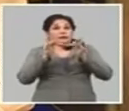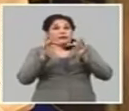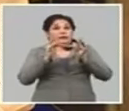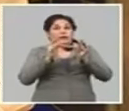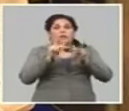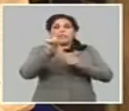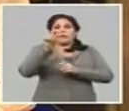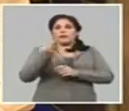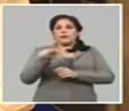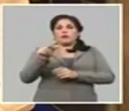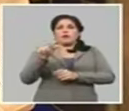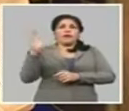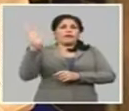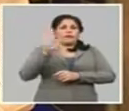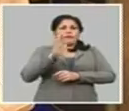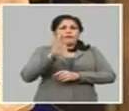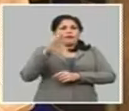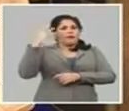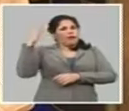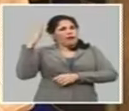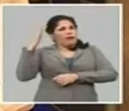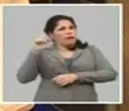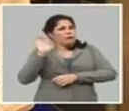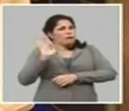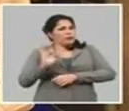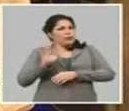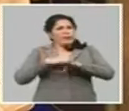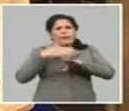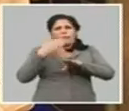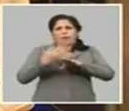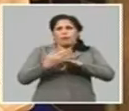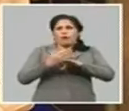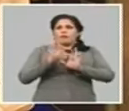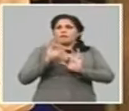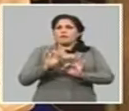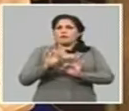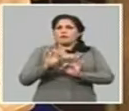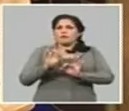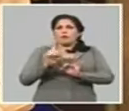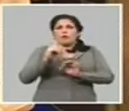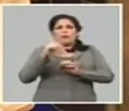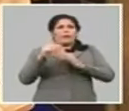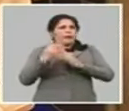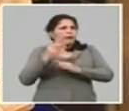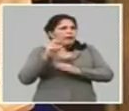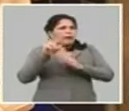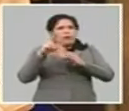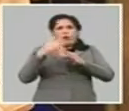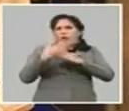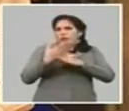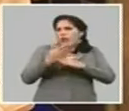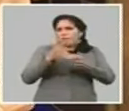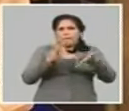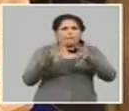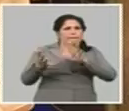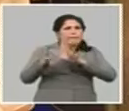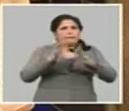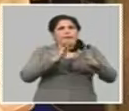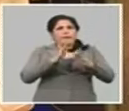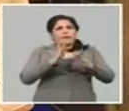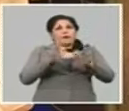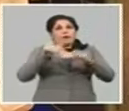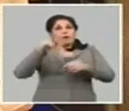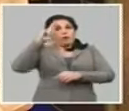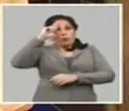paciente de una persona que vino del exterior después de transcurrido el tiempo establecido en nuestra